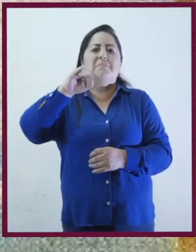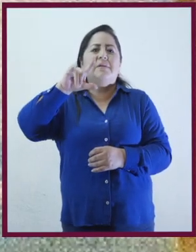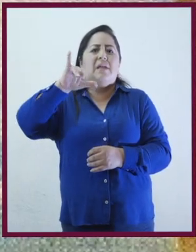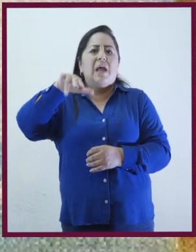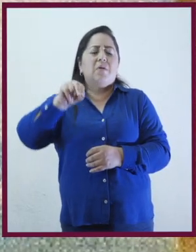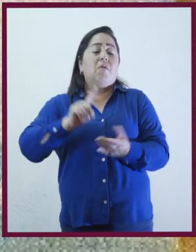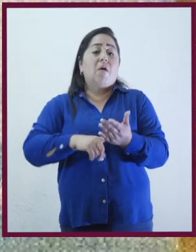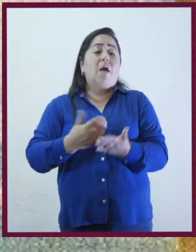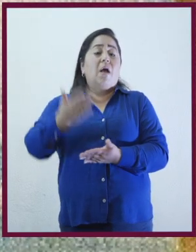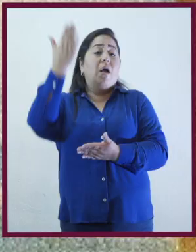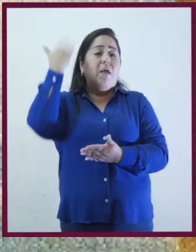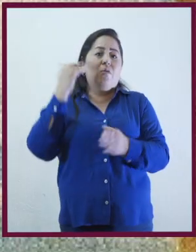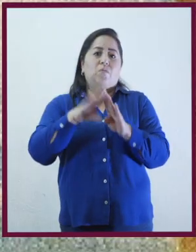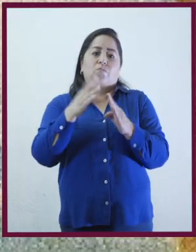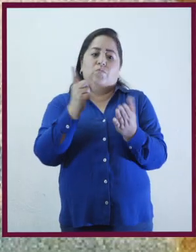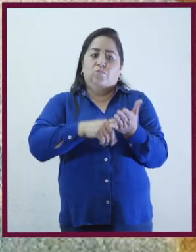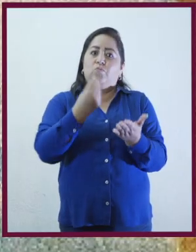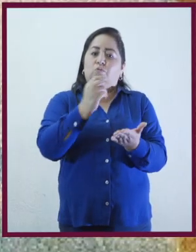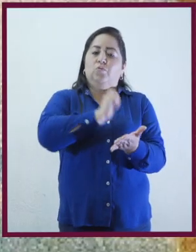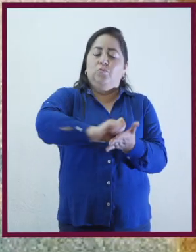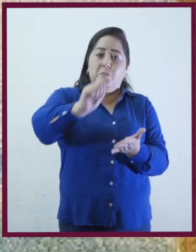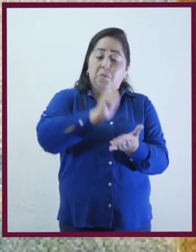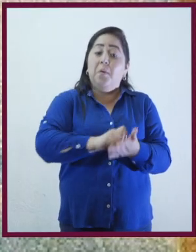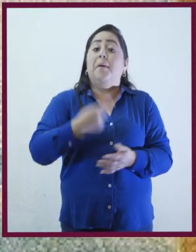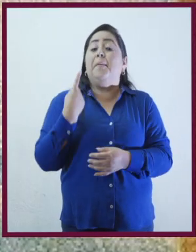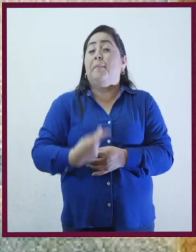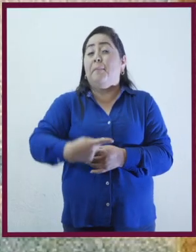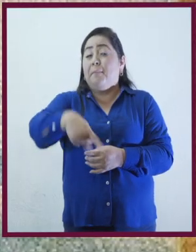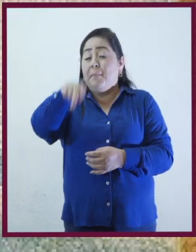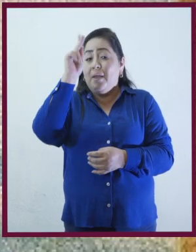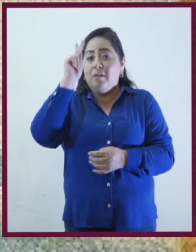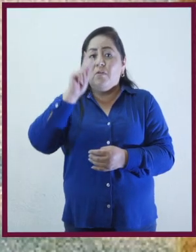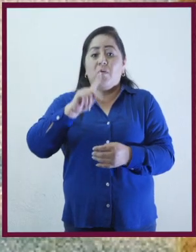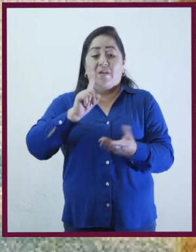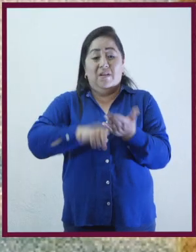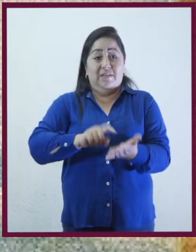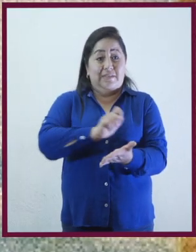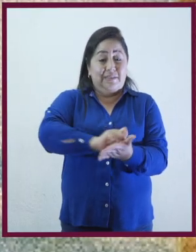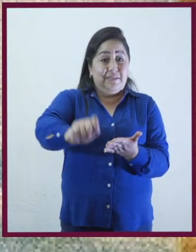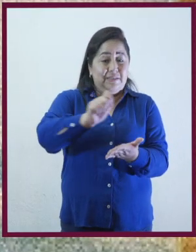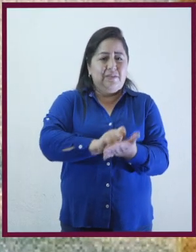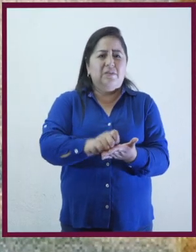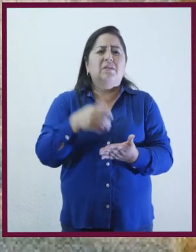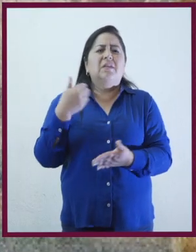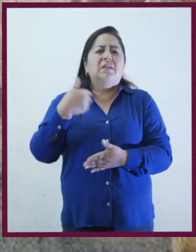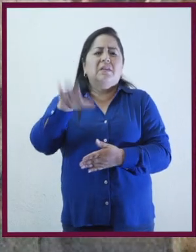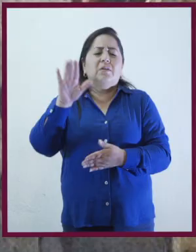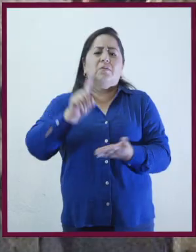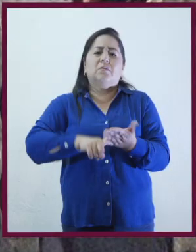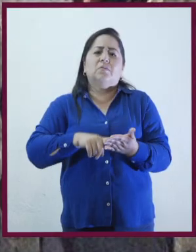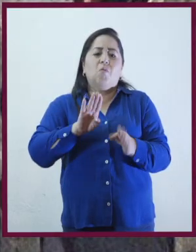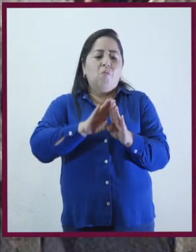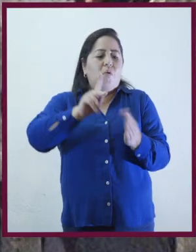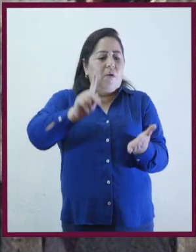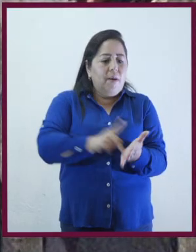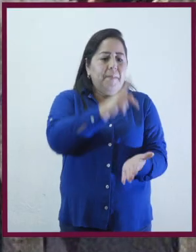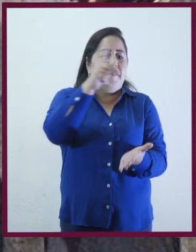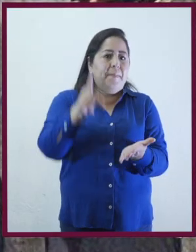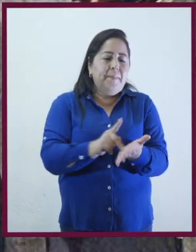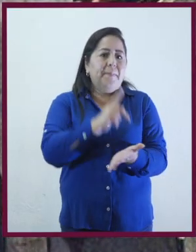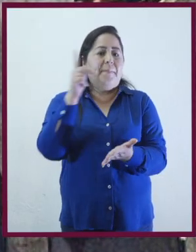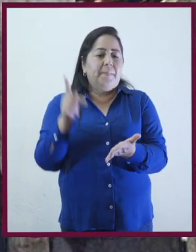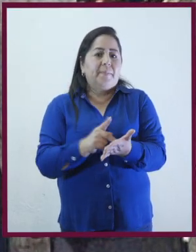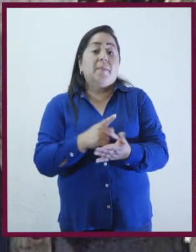sobre el cual había muchísimo escrito, pero lo que se había escrito tendía a ser muy repetitivo.